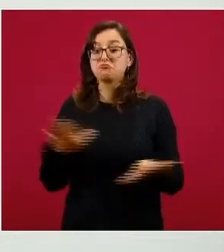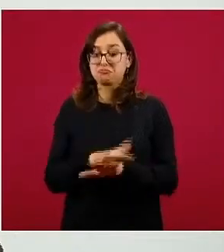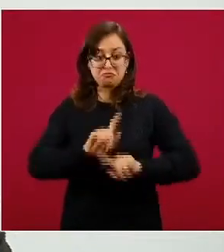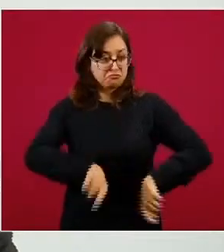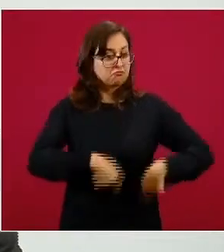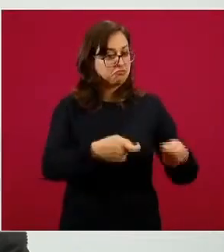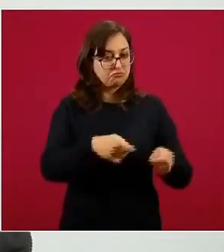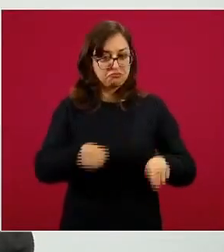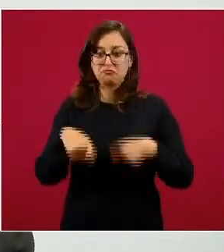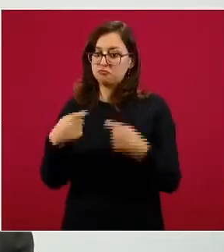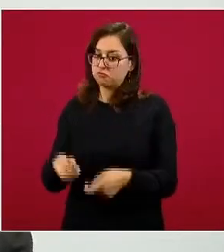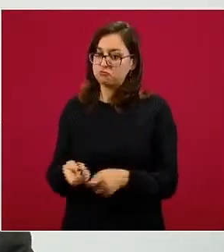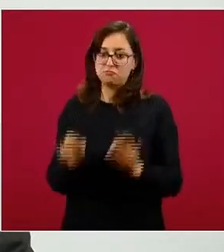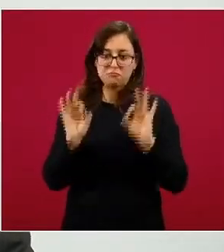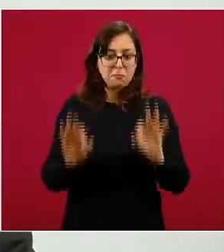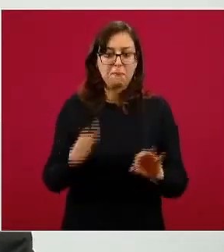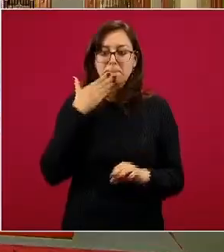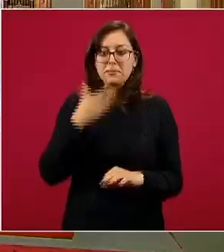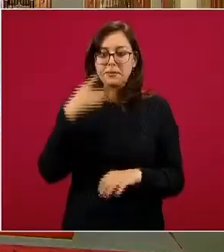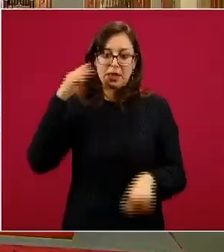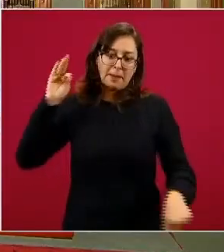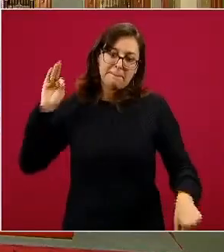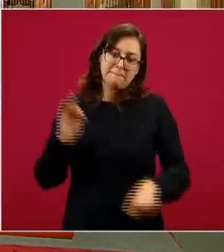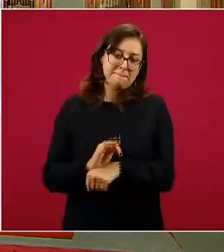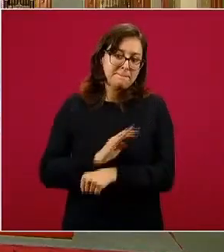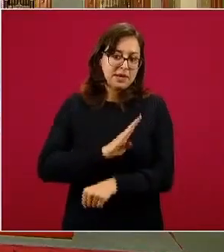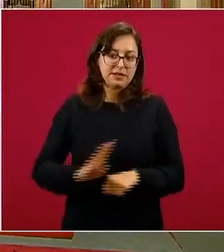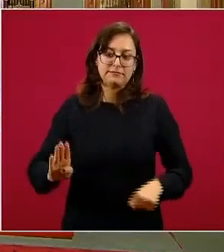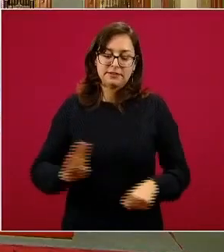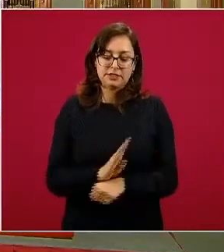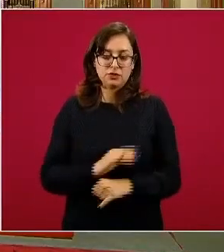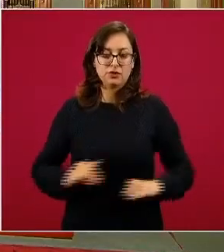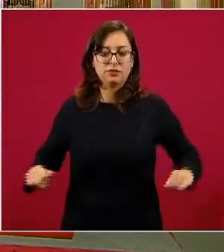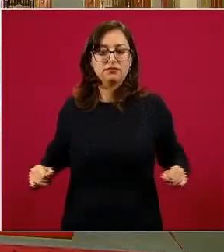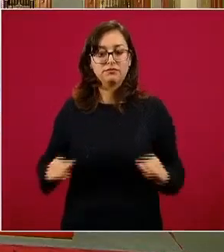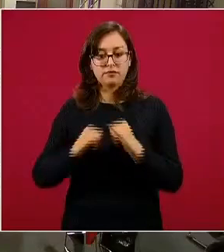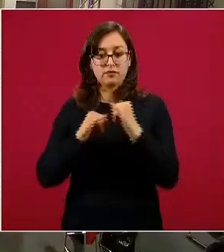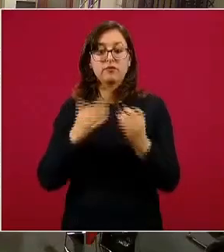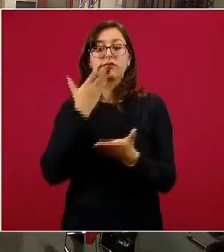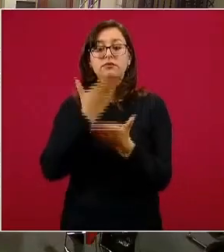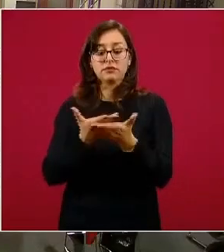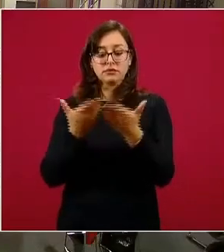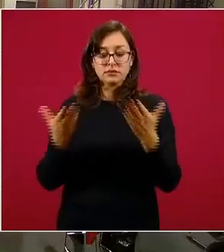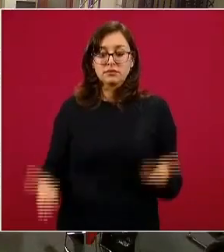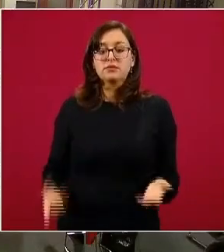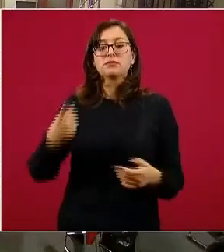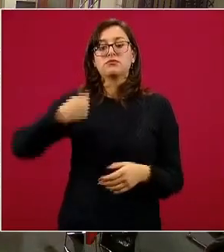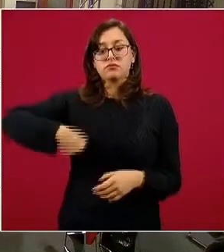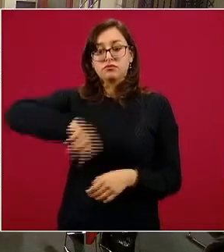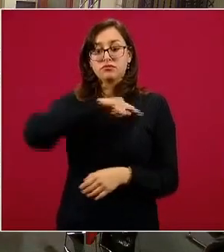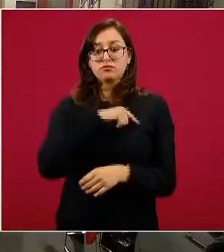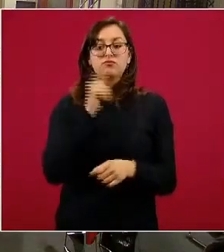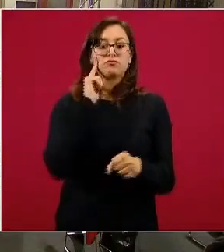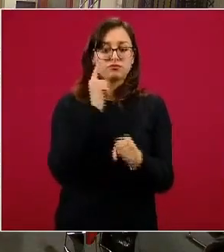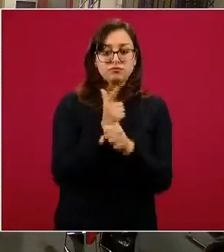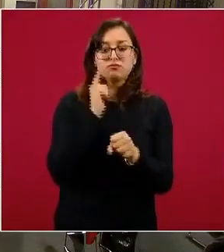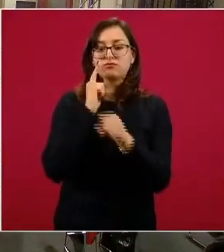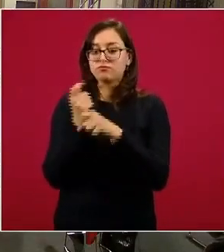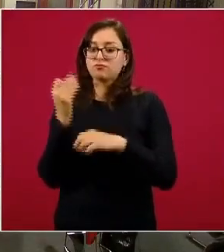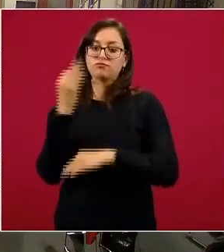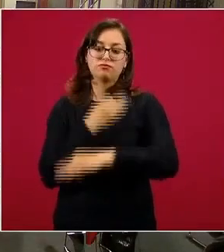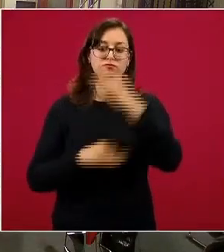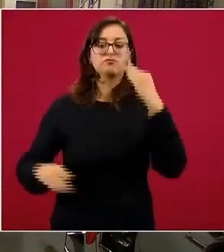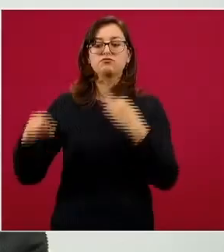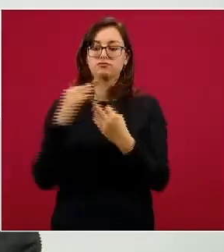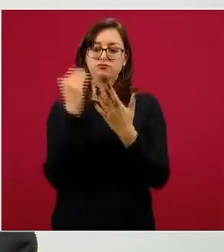para el bien de la institución. Entonces, ahora lo que vamos a hacer es precisamente identificar que todo esté en